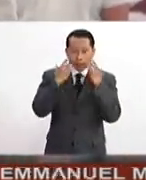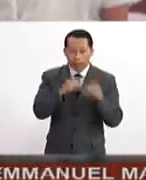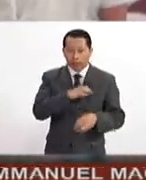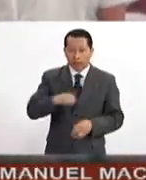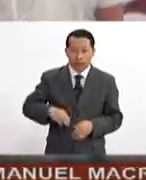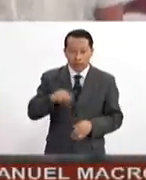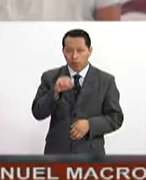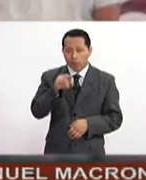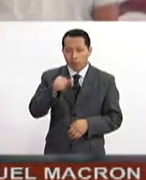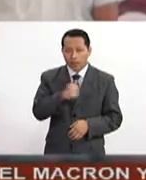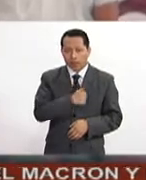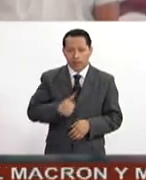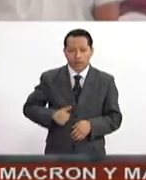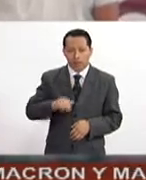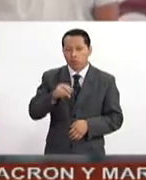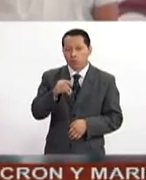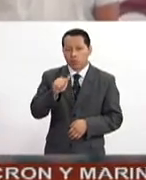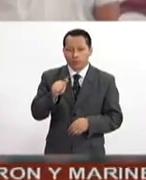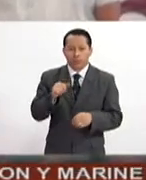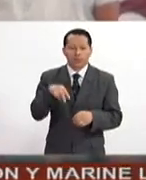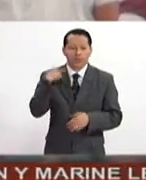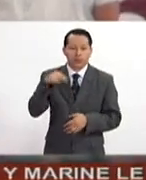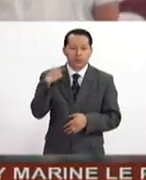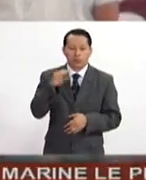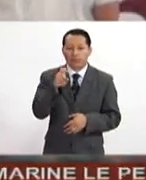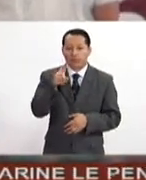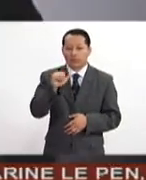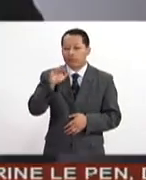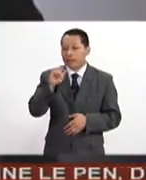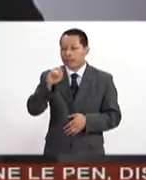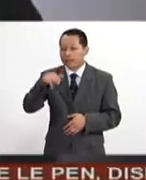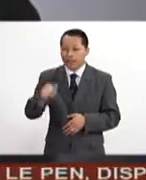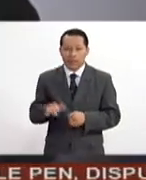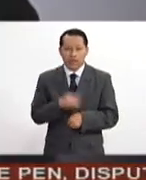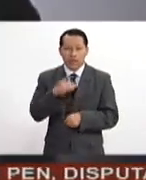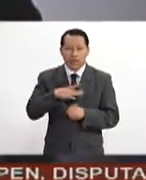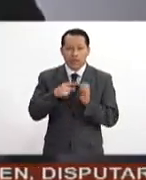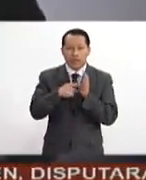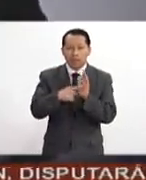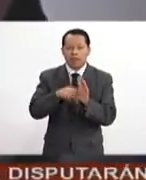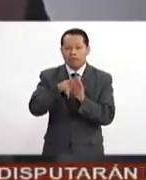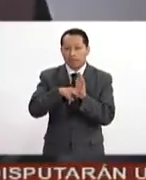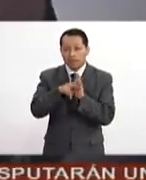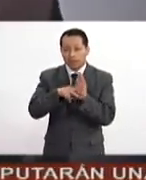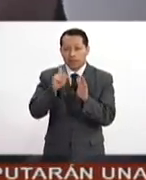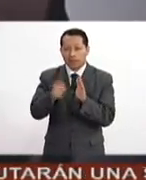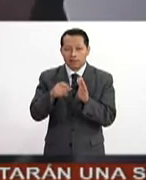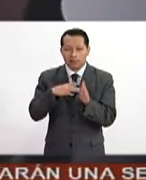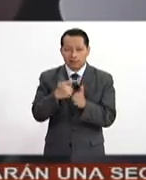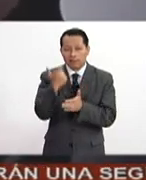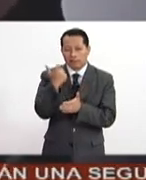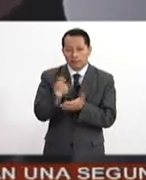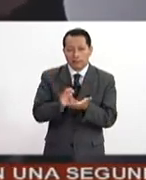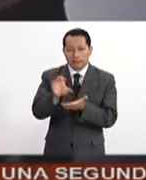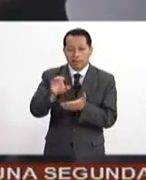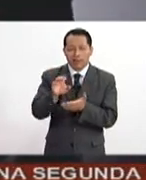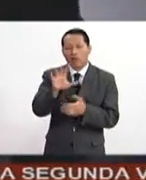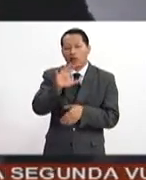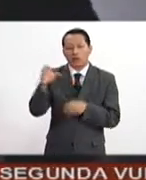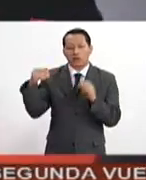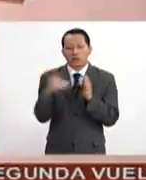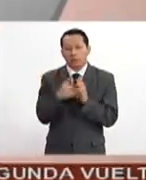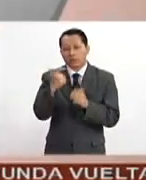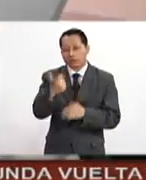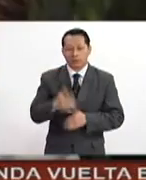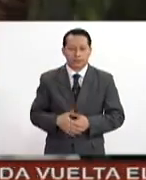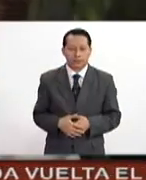candidata de Morena a la alcaldía de Choapas, Veracruz, Eva Cadena, después de ser expuesta recibiendo fajos de dinero por